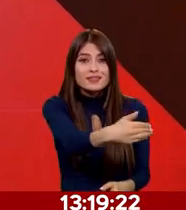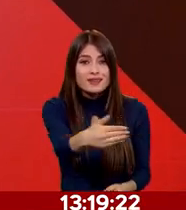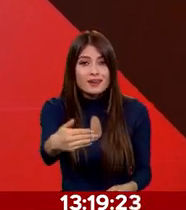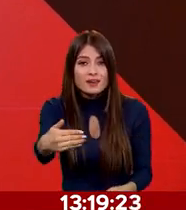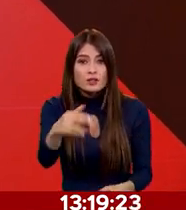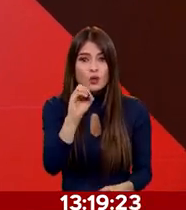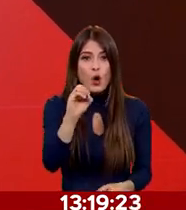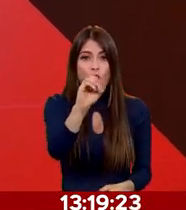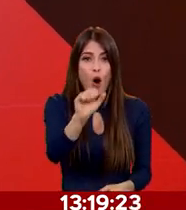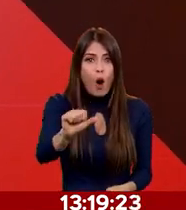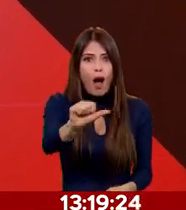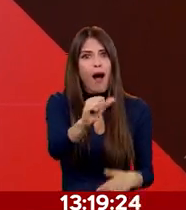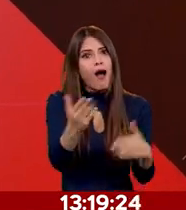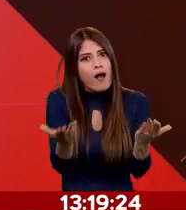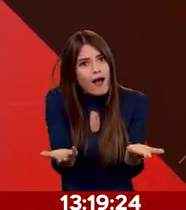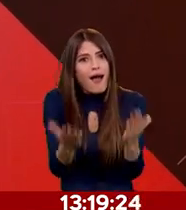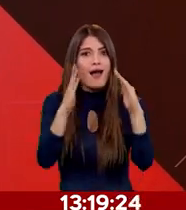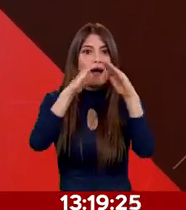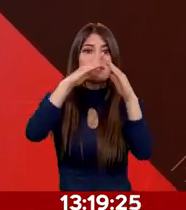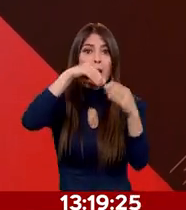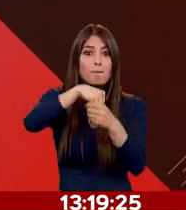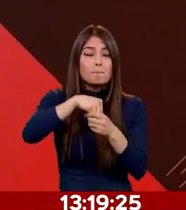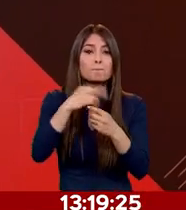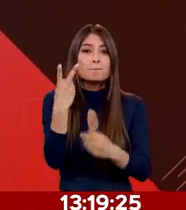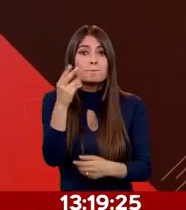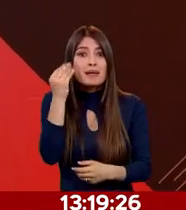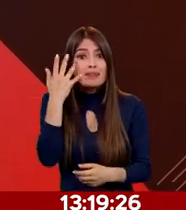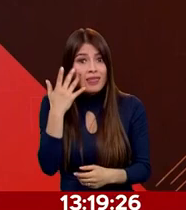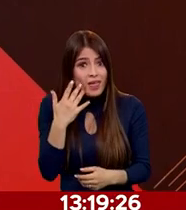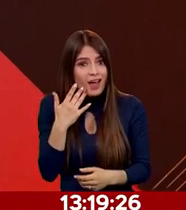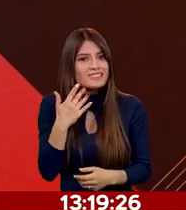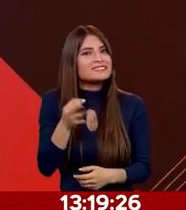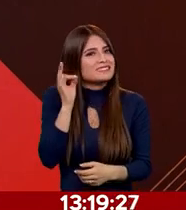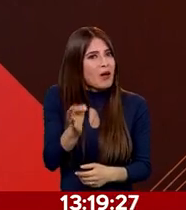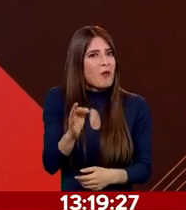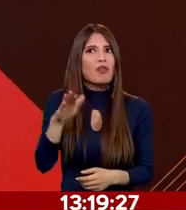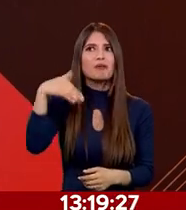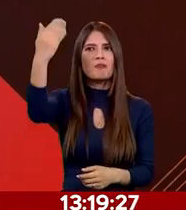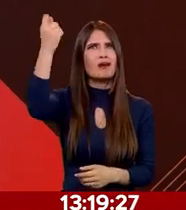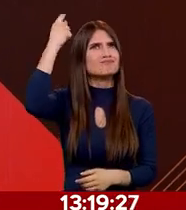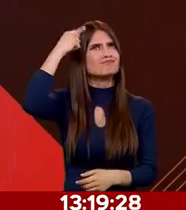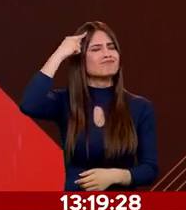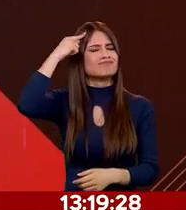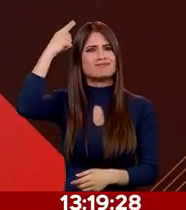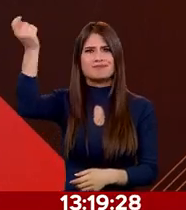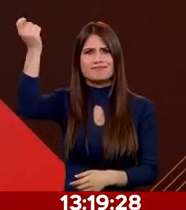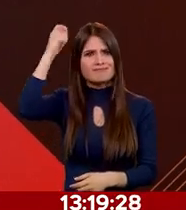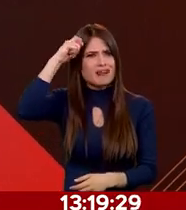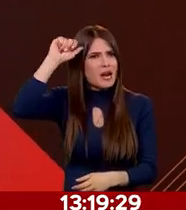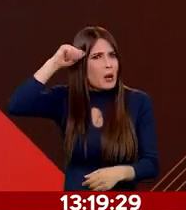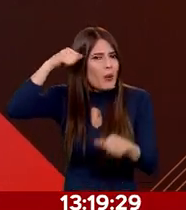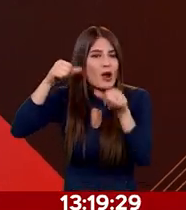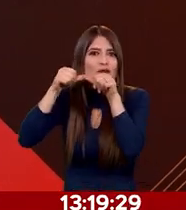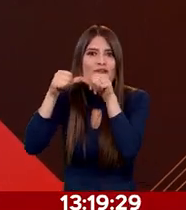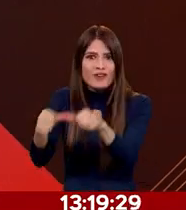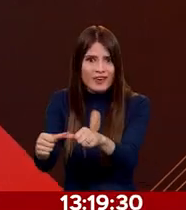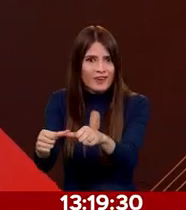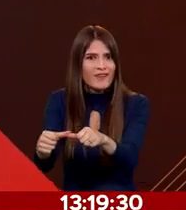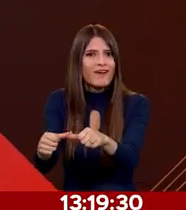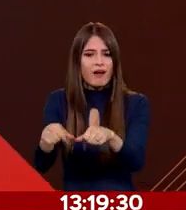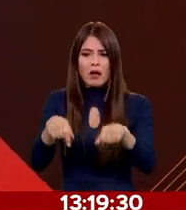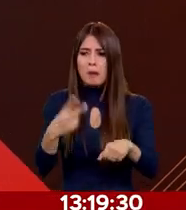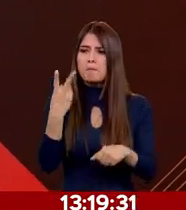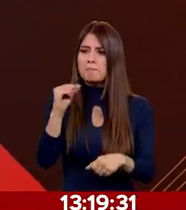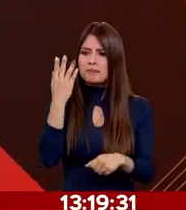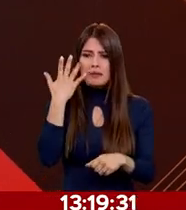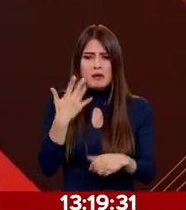estos 20 días van a ser parte de su memoria de aquí en adelante tenemos que ser los custodios los protectores de que